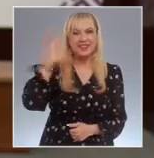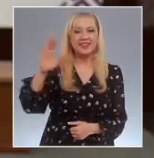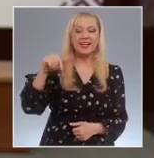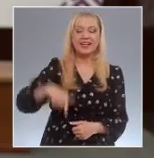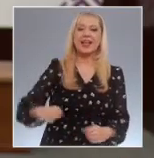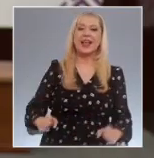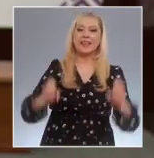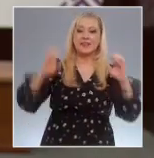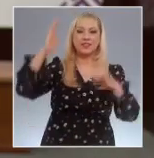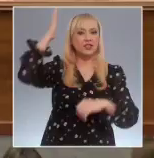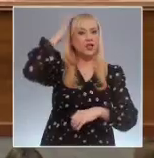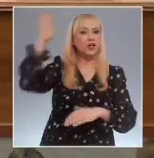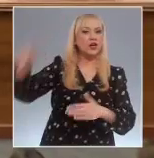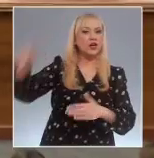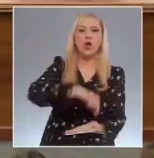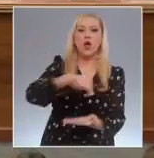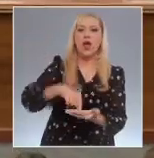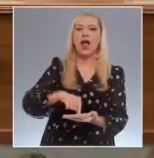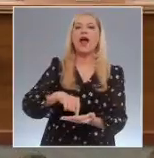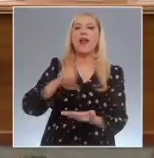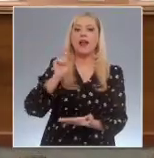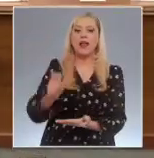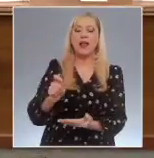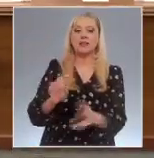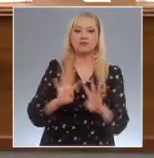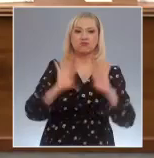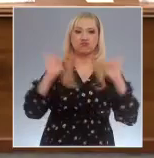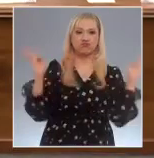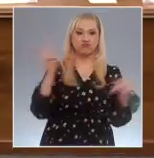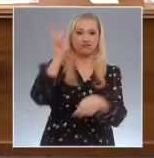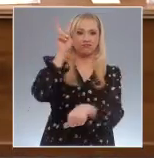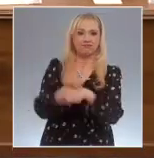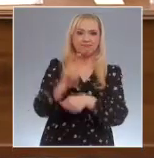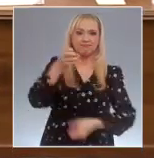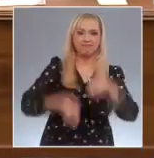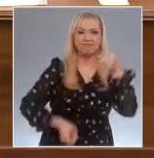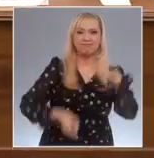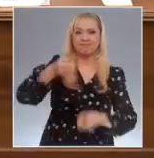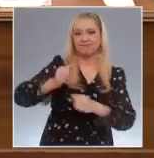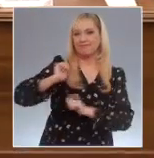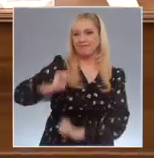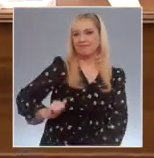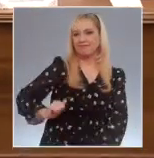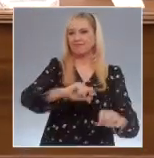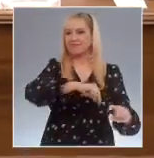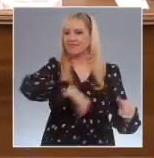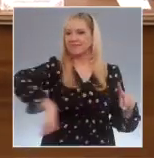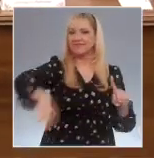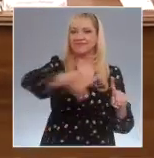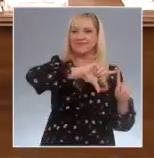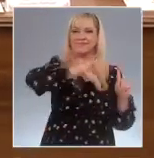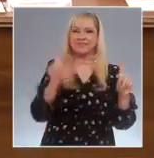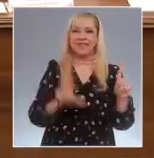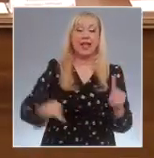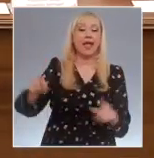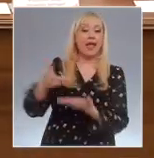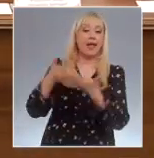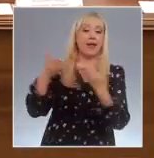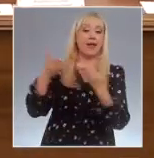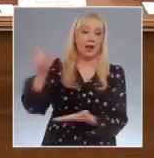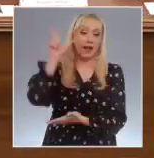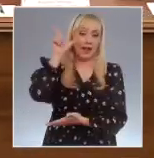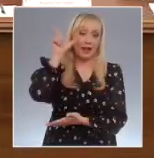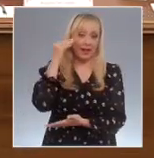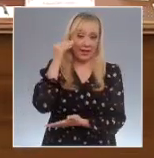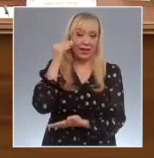Consejo de la Judicatura Federal, donde la ministra presidenta Norma Lucía Piña Hernández encabezó la ceremonia de ratificación de